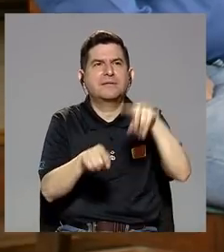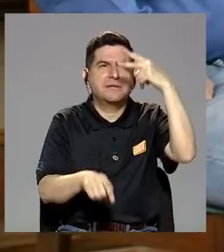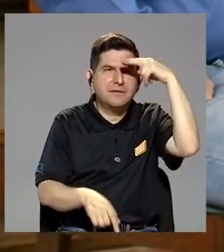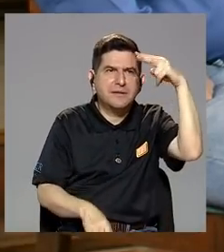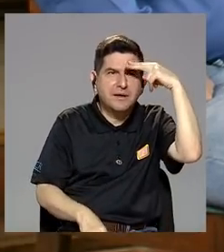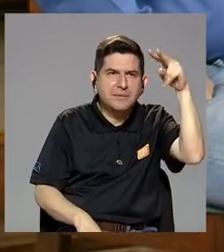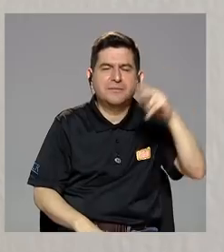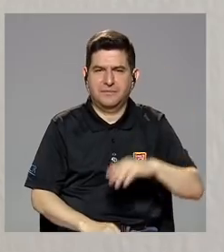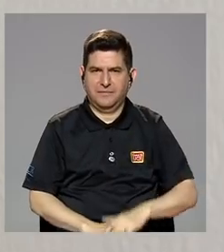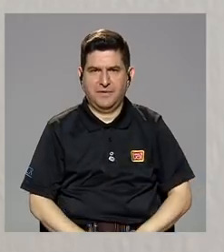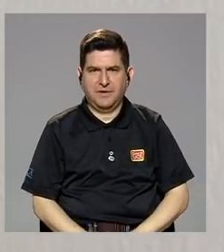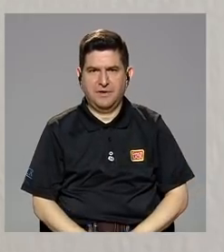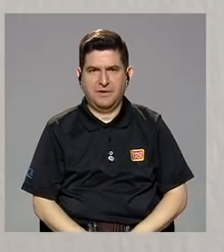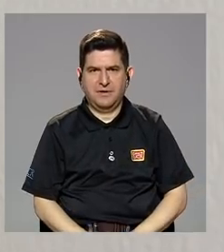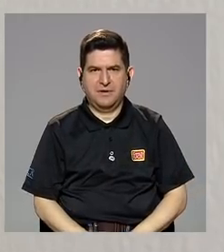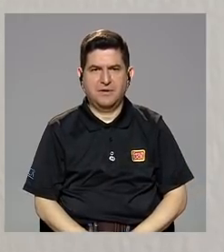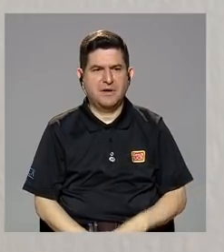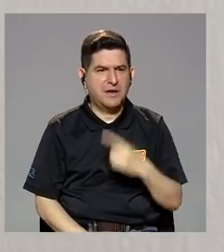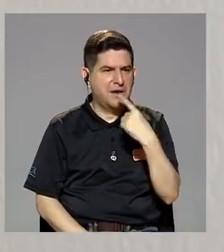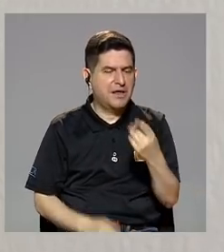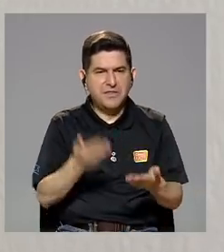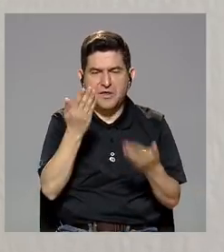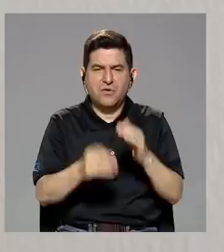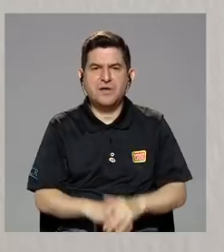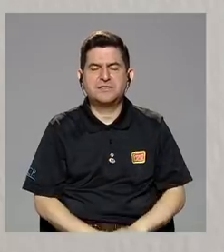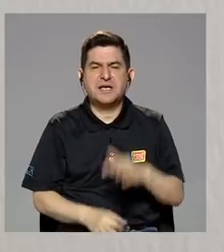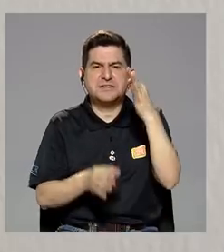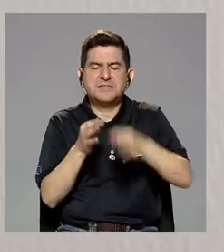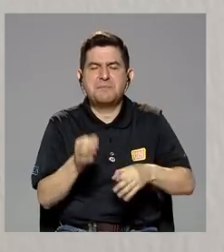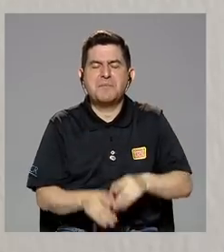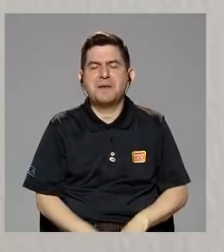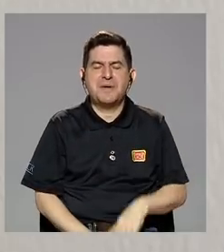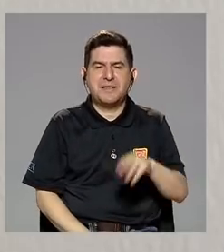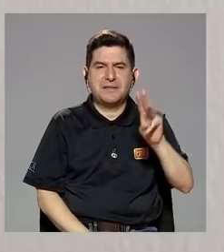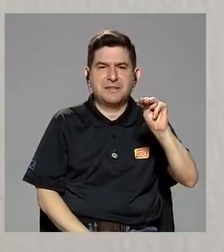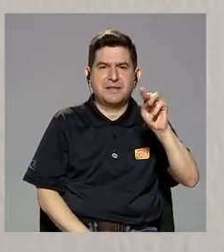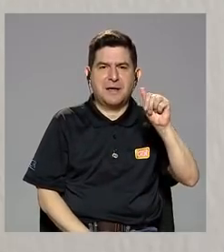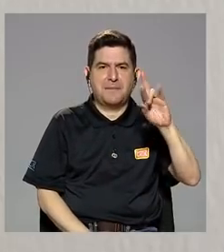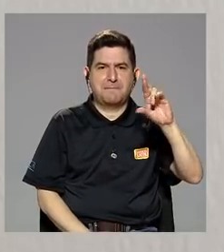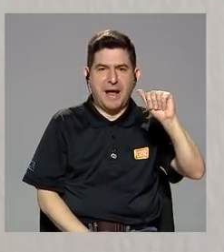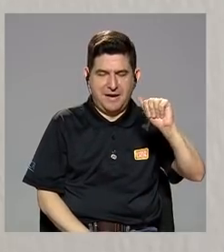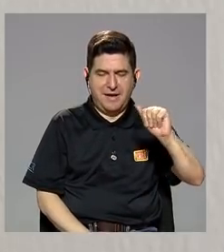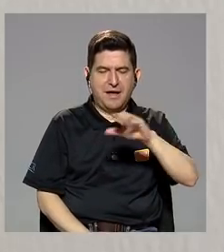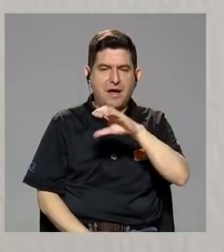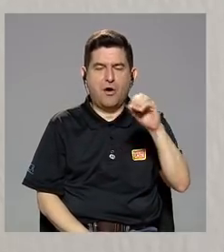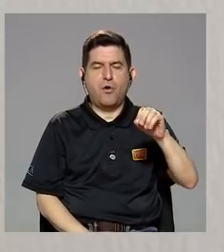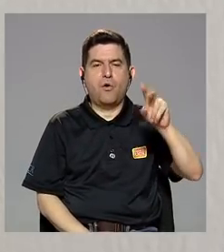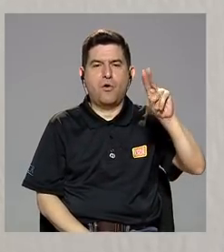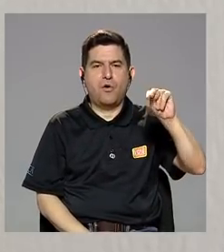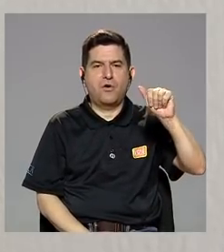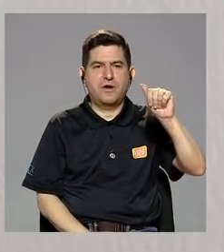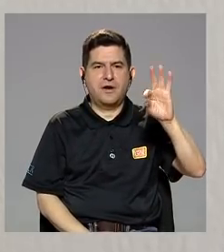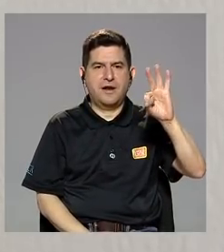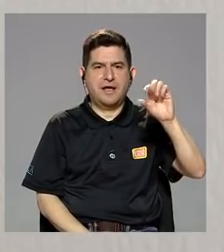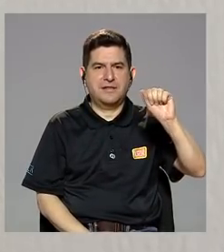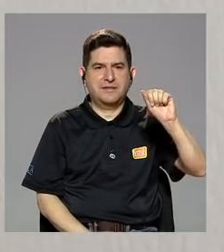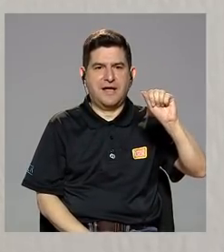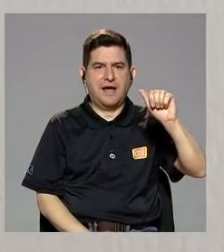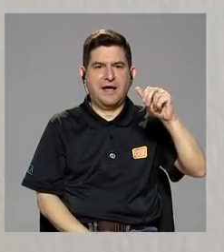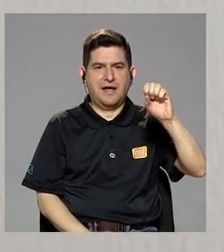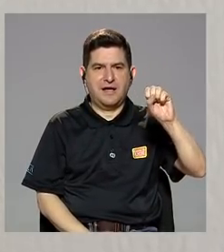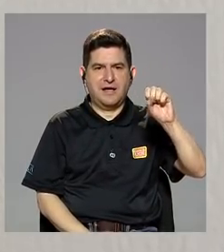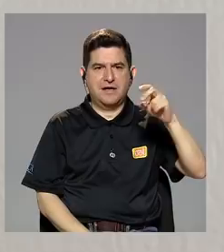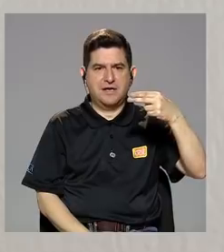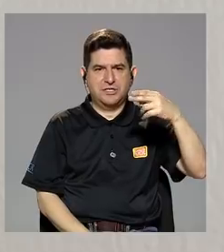novelas te hablo de natacha te hablo de simplemente maría de esos años y salimos nosotros con